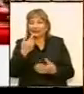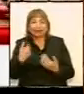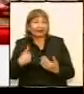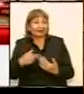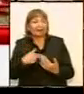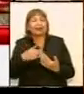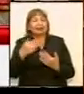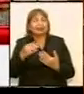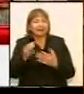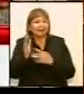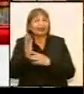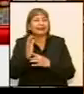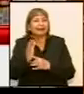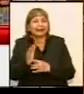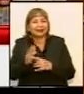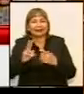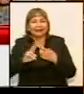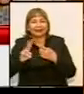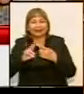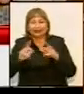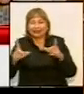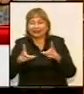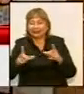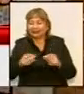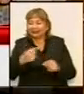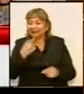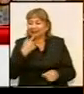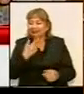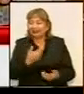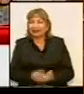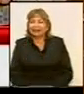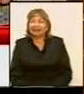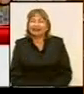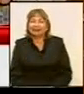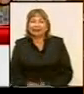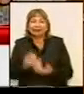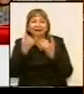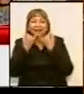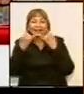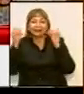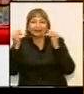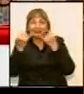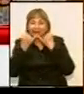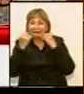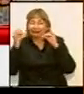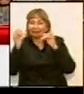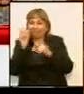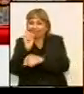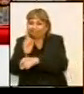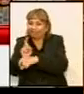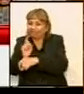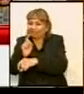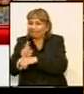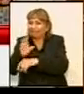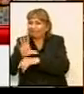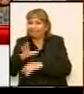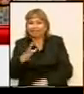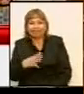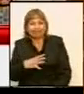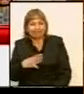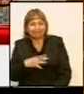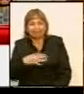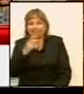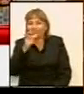venimos preparando en el programa de televisión, es en informar y educar en principio a